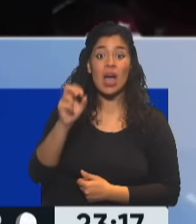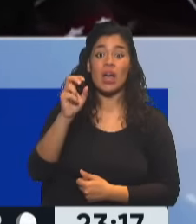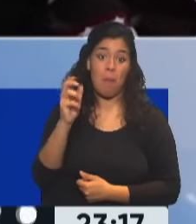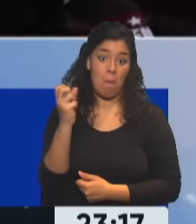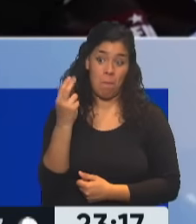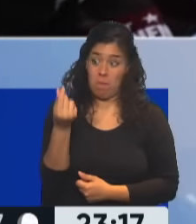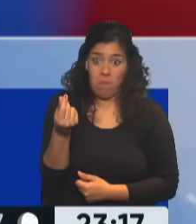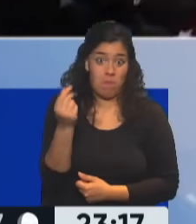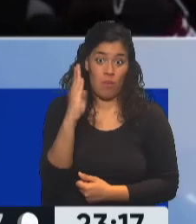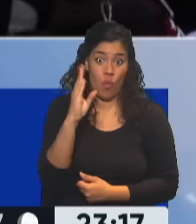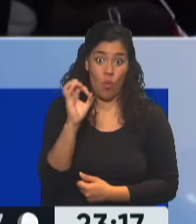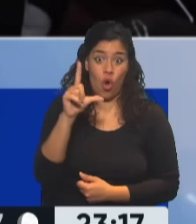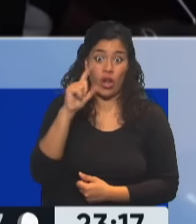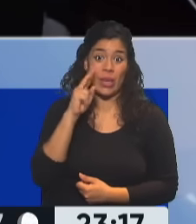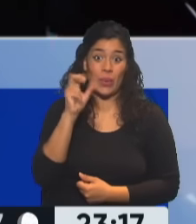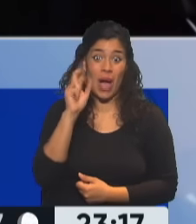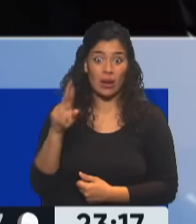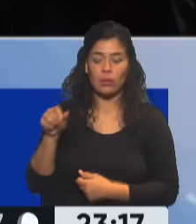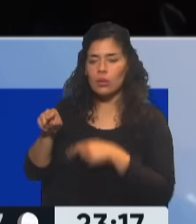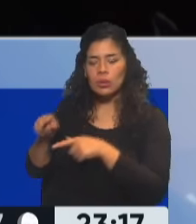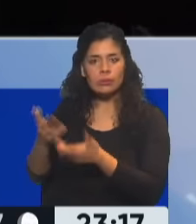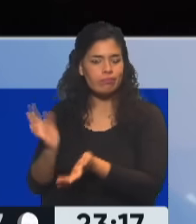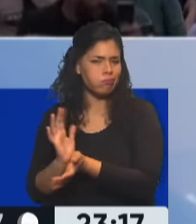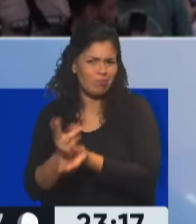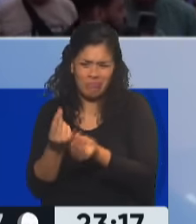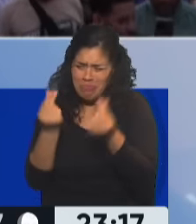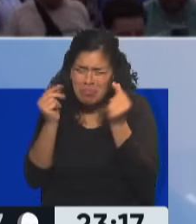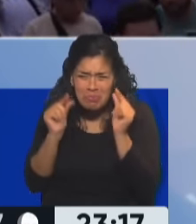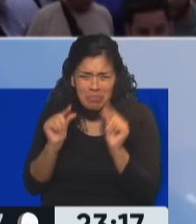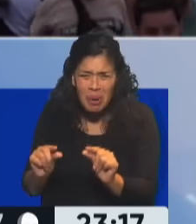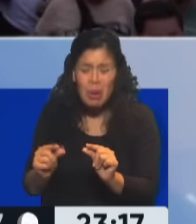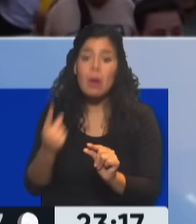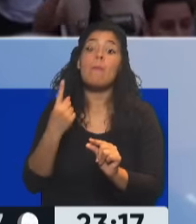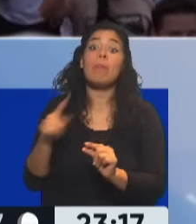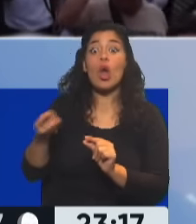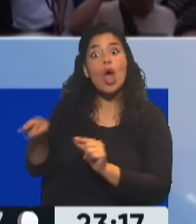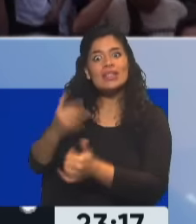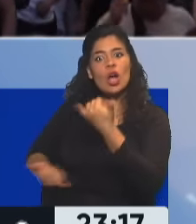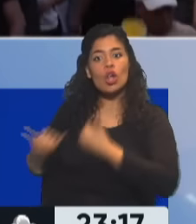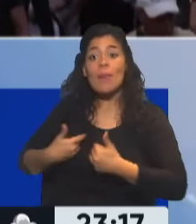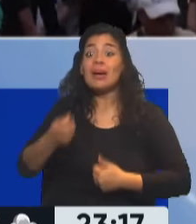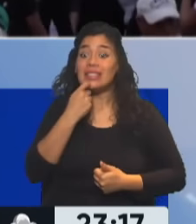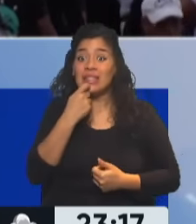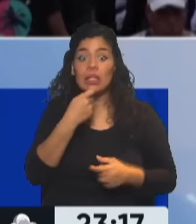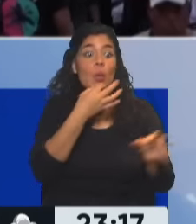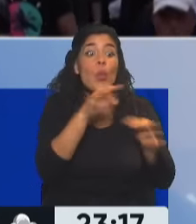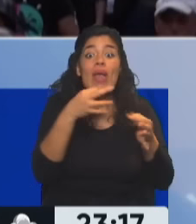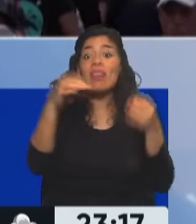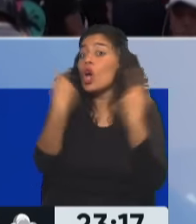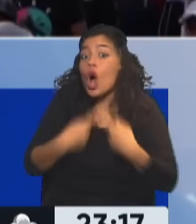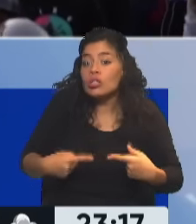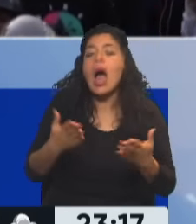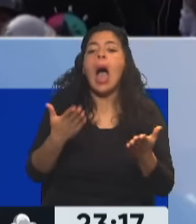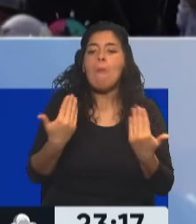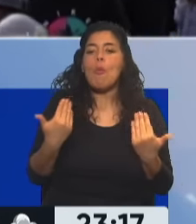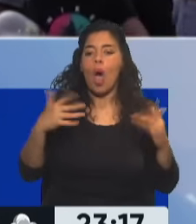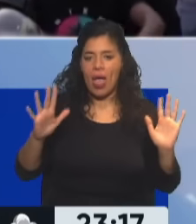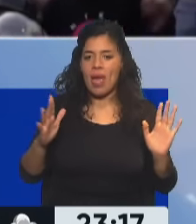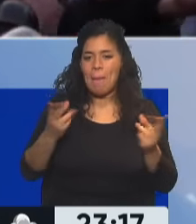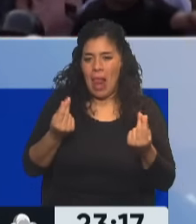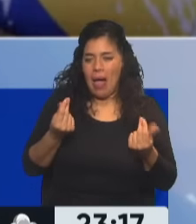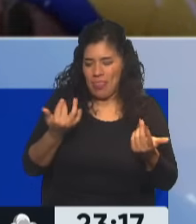sí, ¿no? Entonces, bueno, algo imposible para vivir, pero que vendiendo, por ejemplo, podía llegar a fin de mes, ¿no? Planteando un poco que había